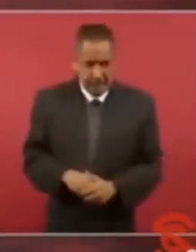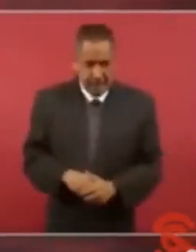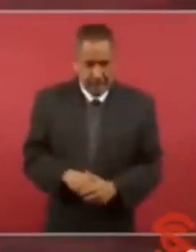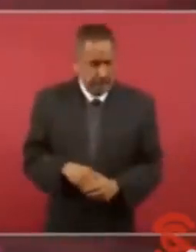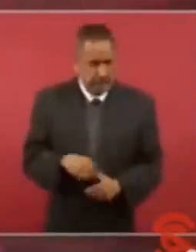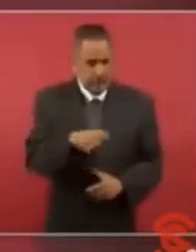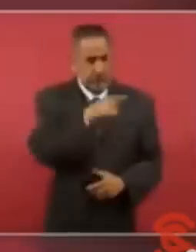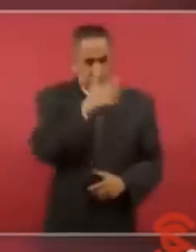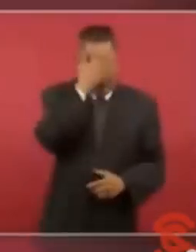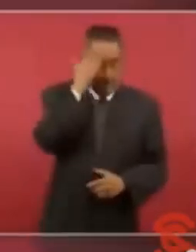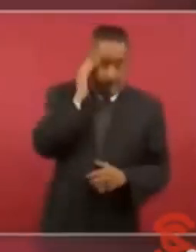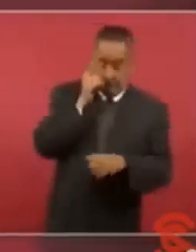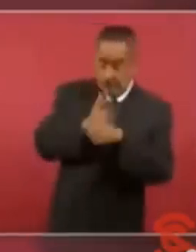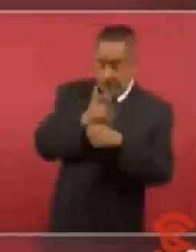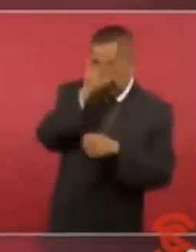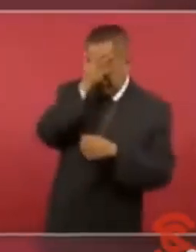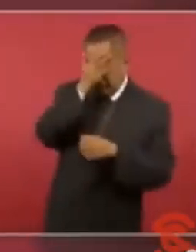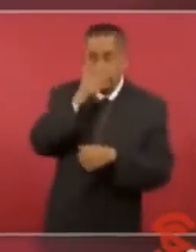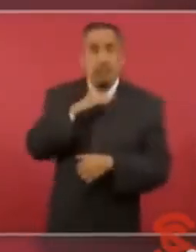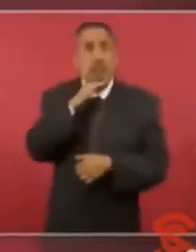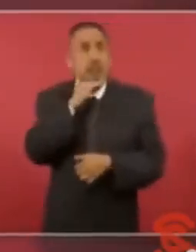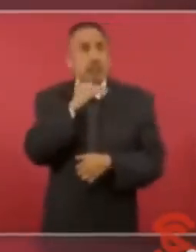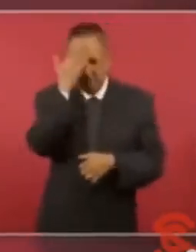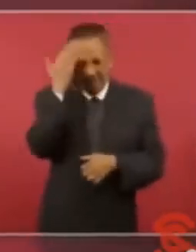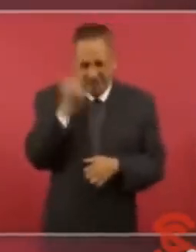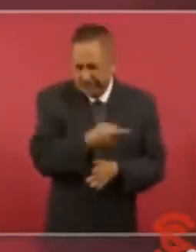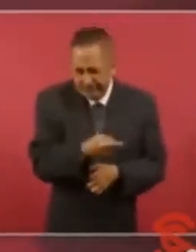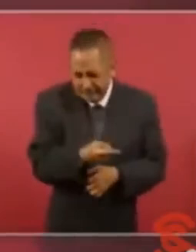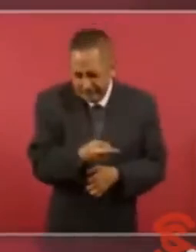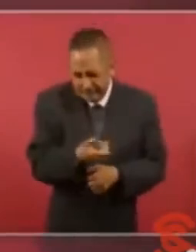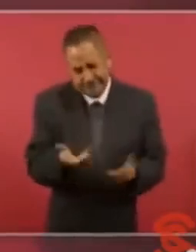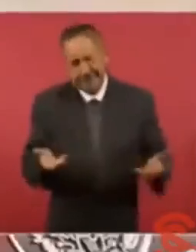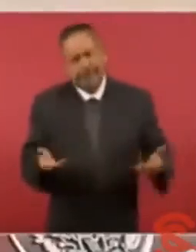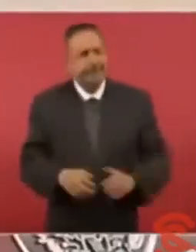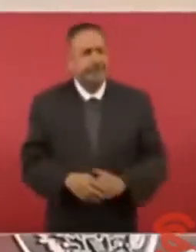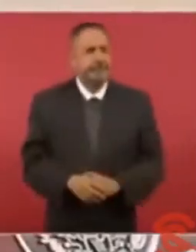No se daban cuenta, no sabían.